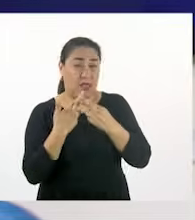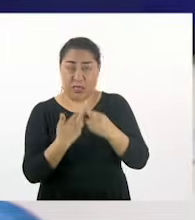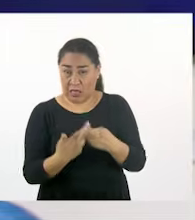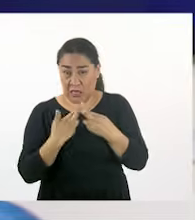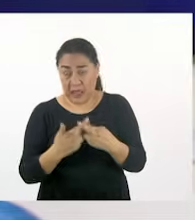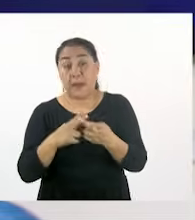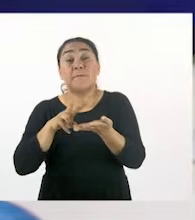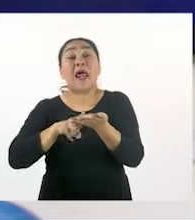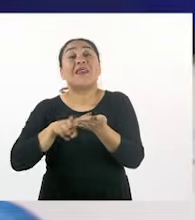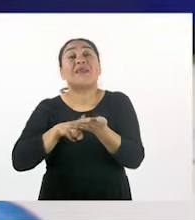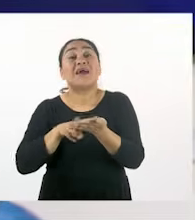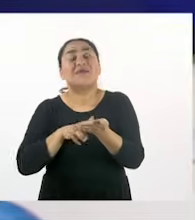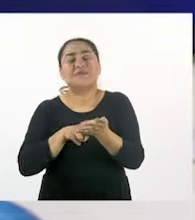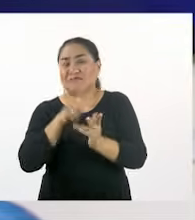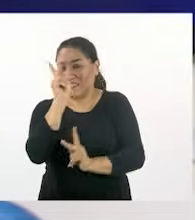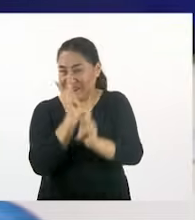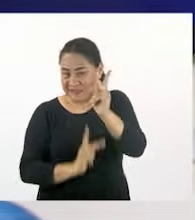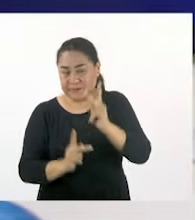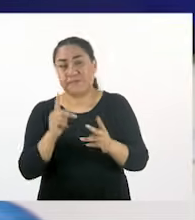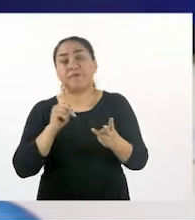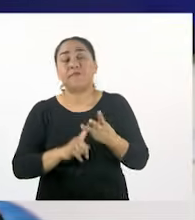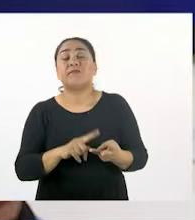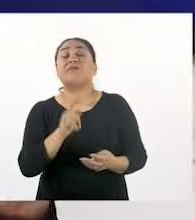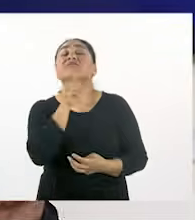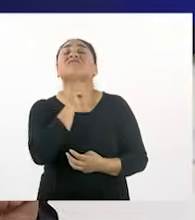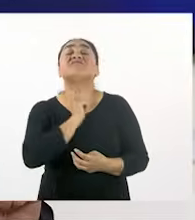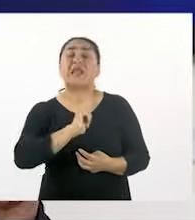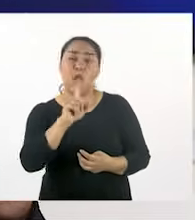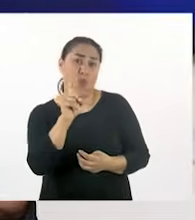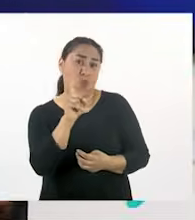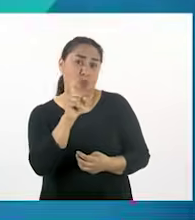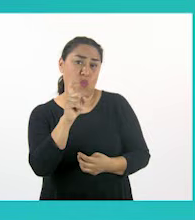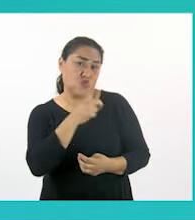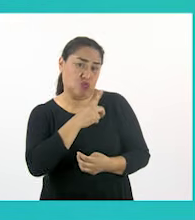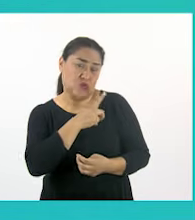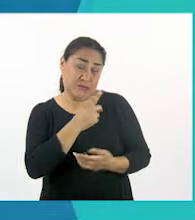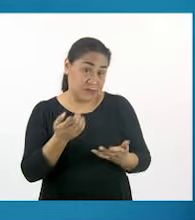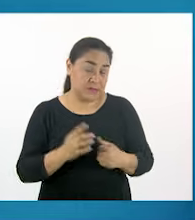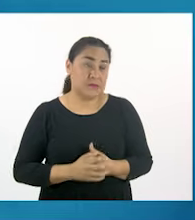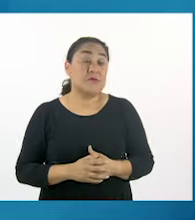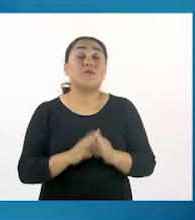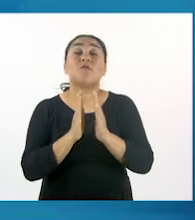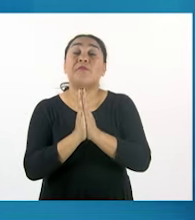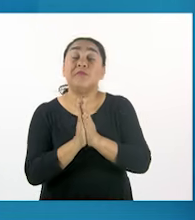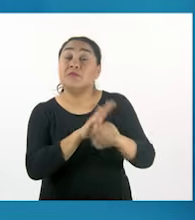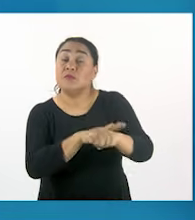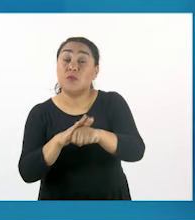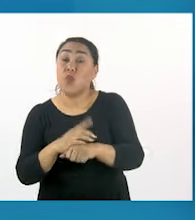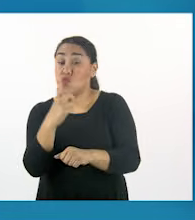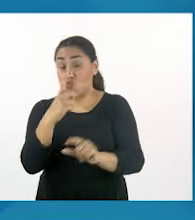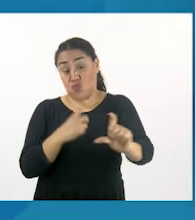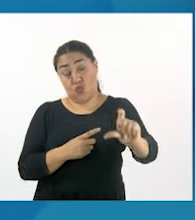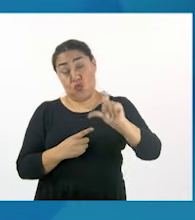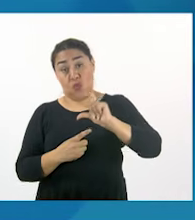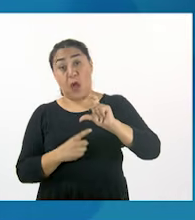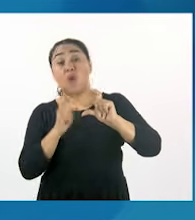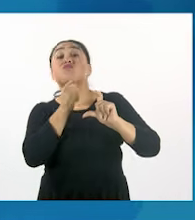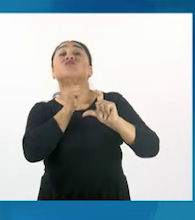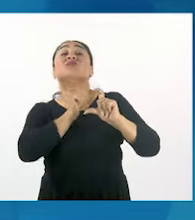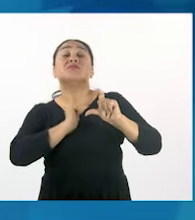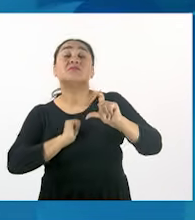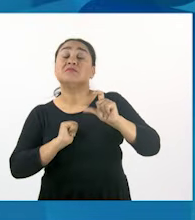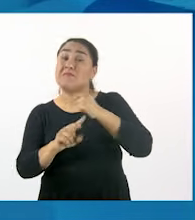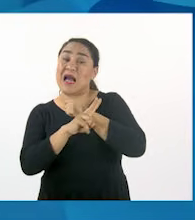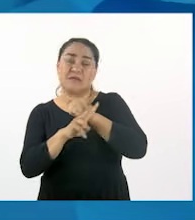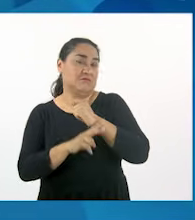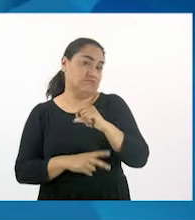verde sobre todo, y agua simple. Pero, niñas y niños, no nos quedemos con un vaso únicamente de agua